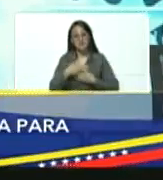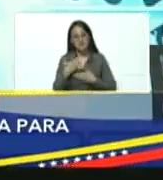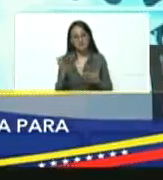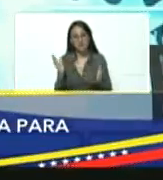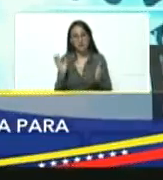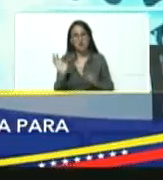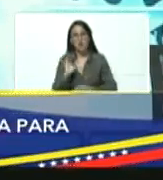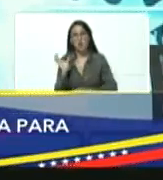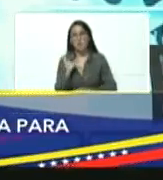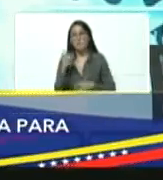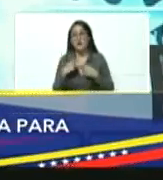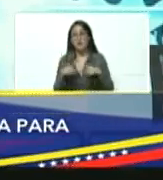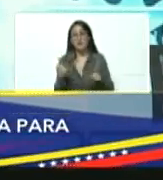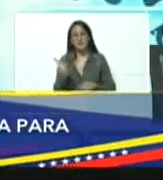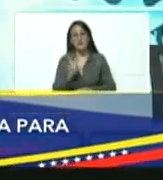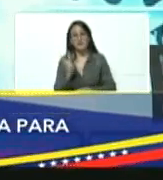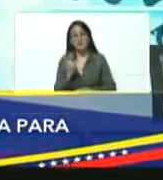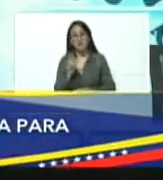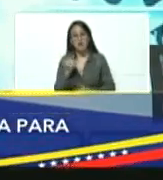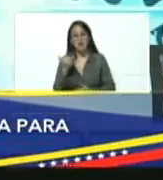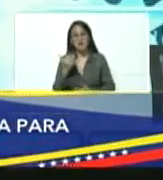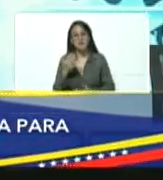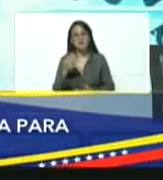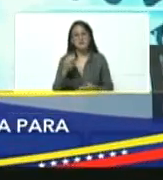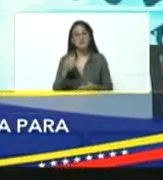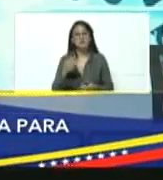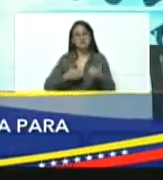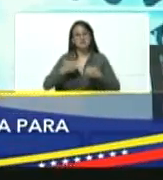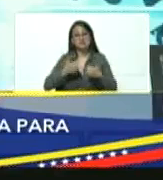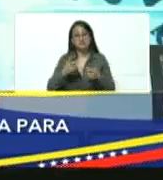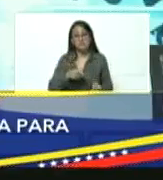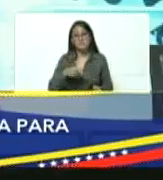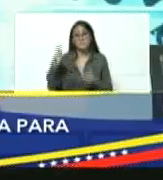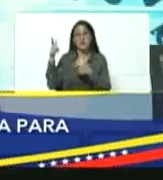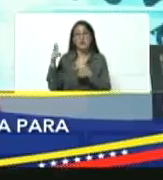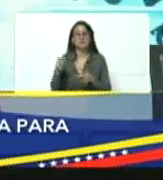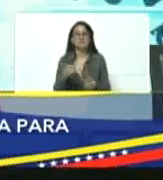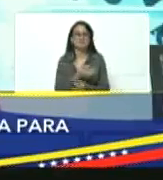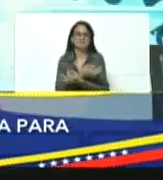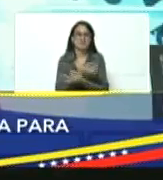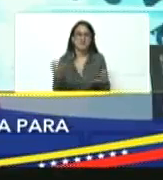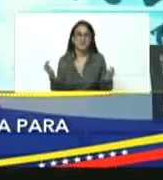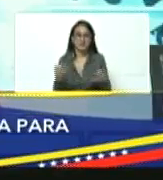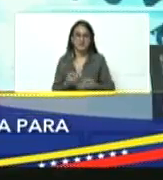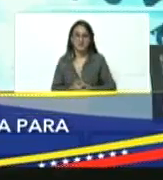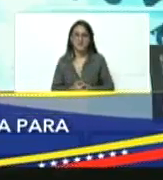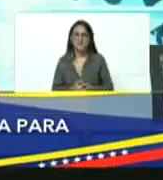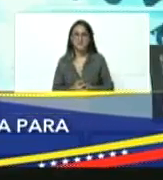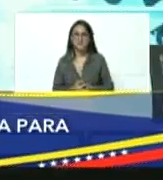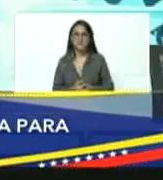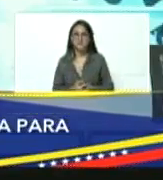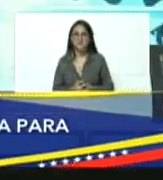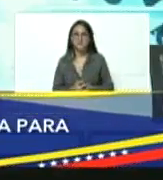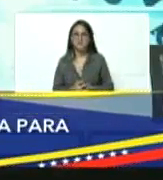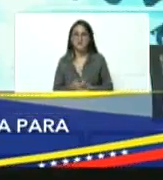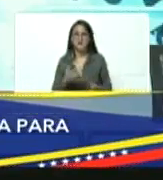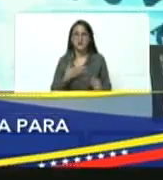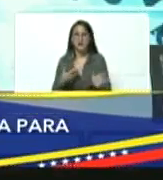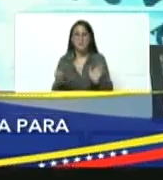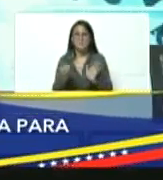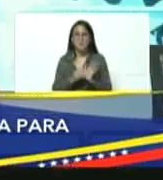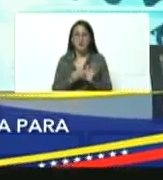es otra. Y que Venezuela tiene una oferta exportadora magnífica que queremos colocar